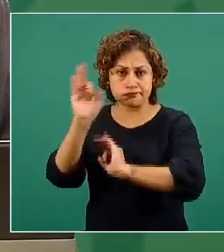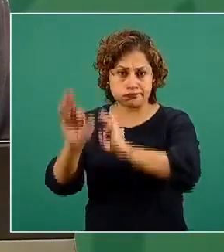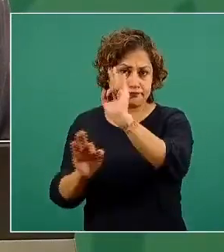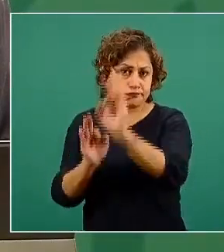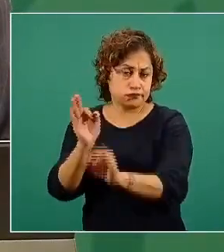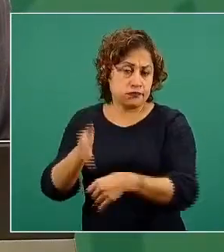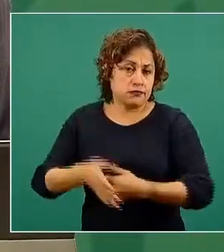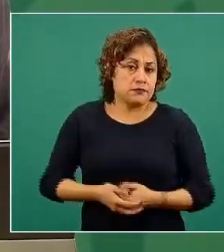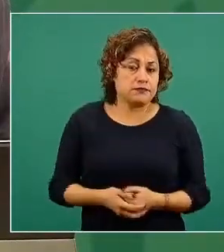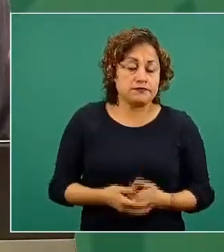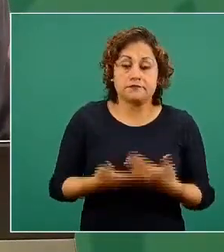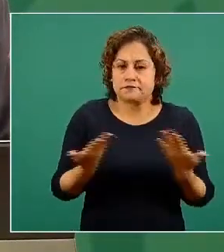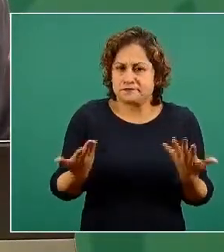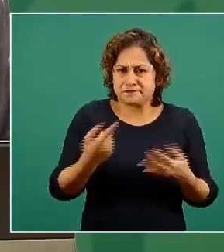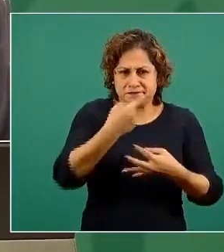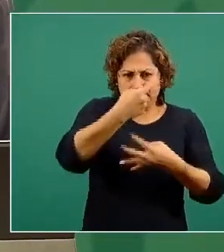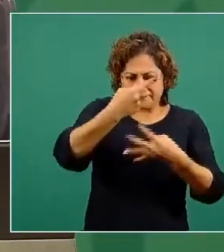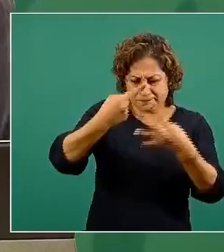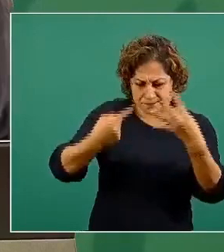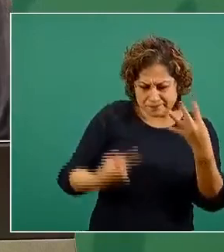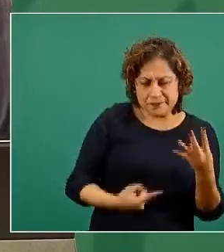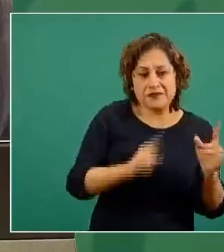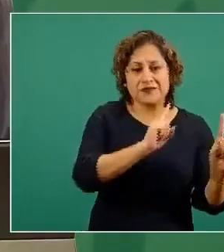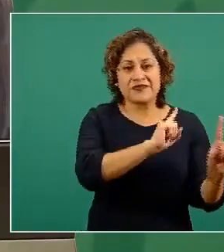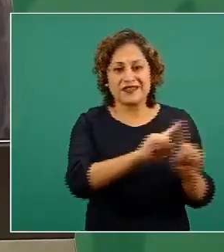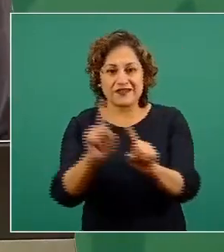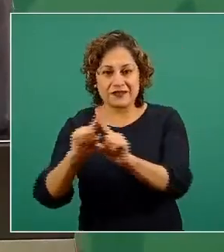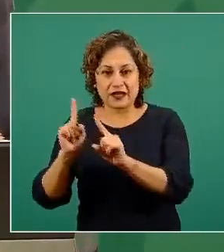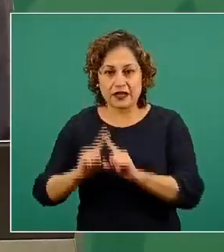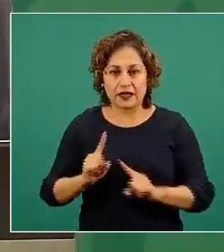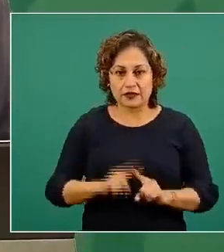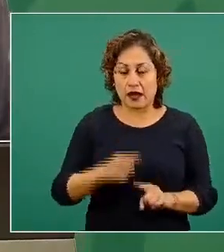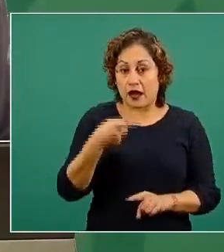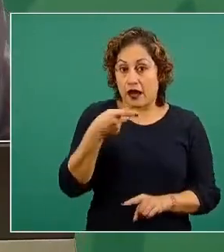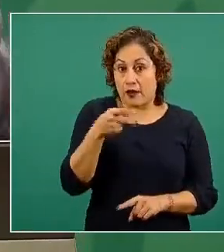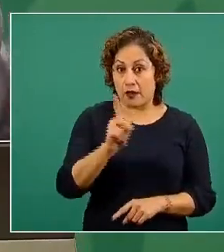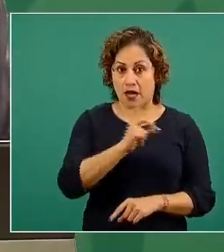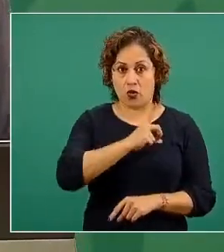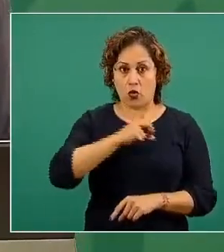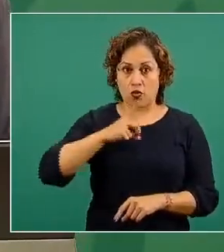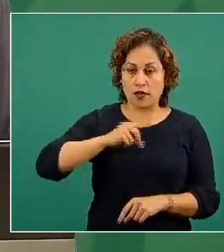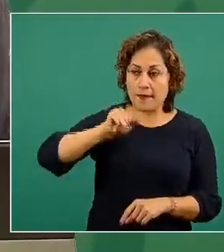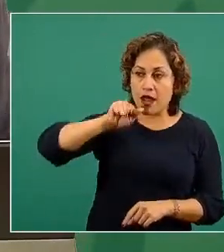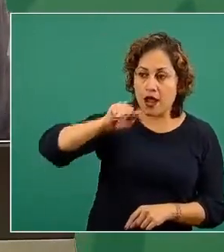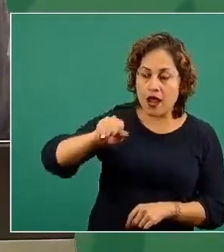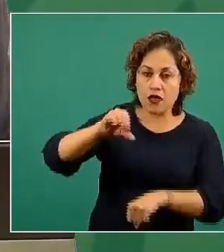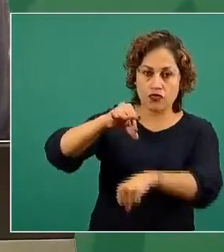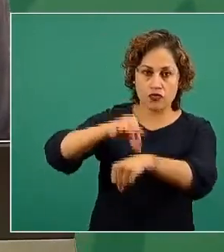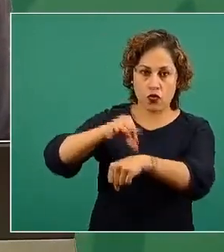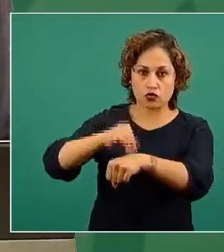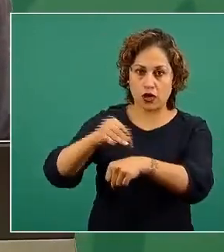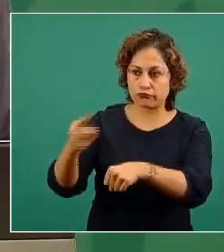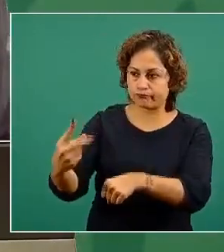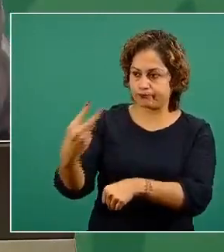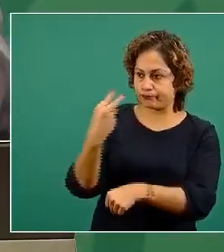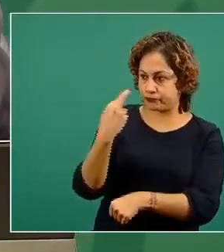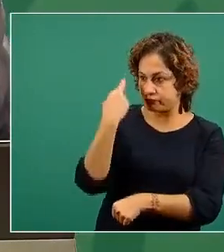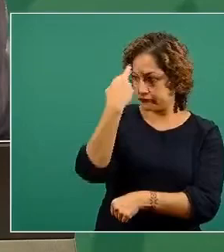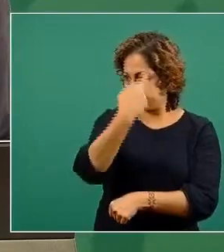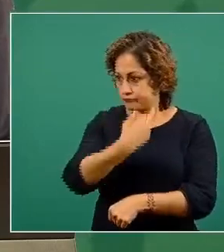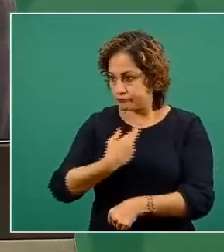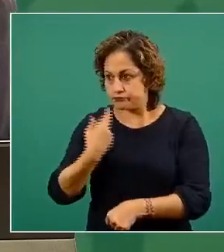grave. Entonces hay diferentes opciones, pero si no se permite que se evalúe la persona, pues cuando